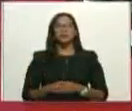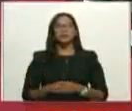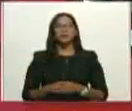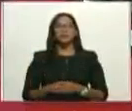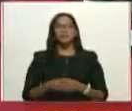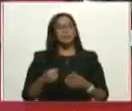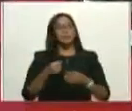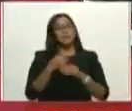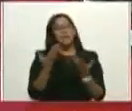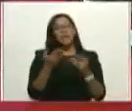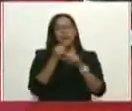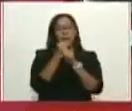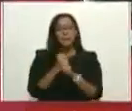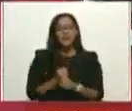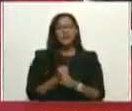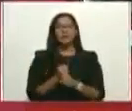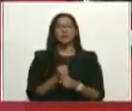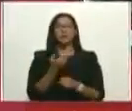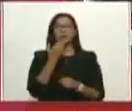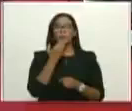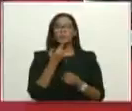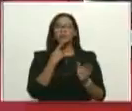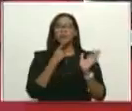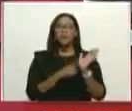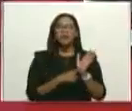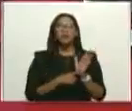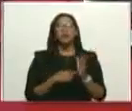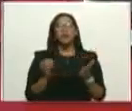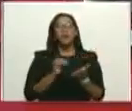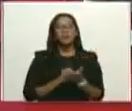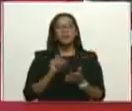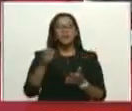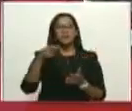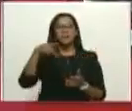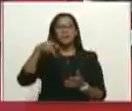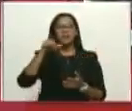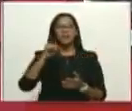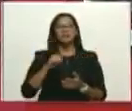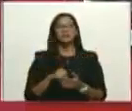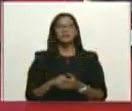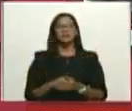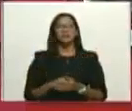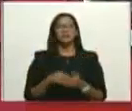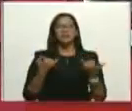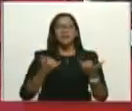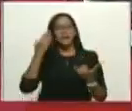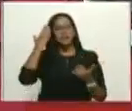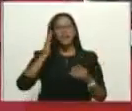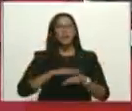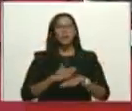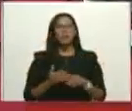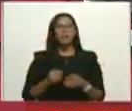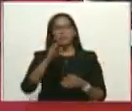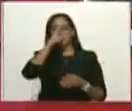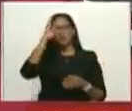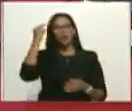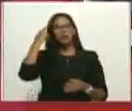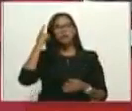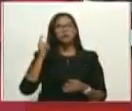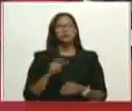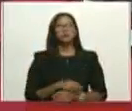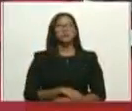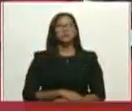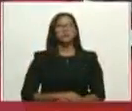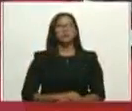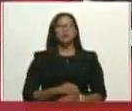aspiro muy pronto se complete nuevamente el gran polo patriótico. Y ya sabemos por qué, Diosdado y yo,